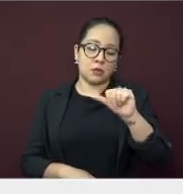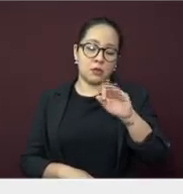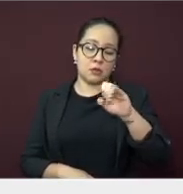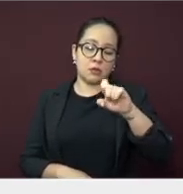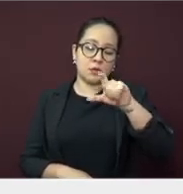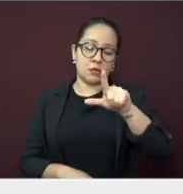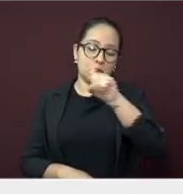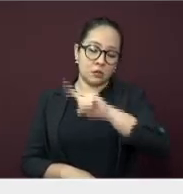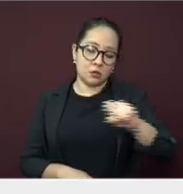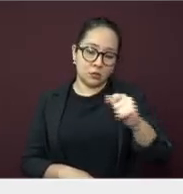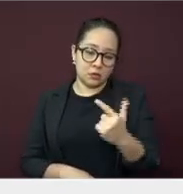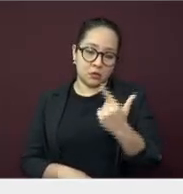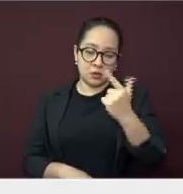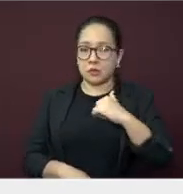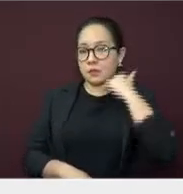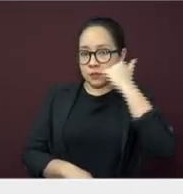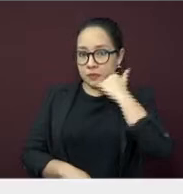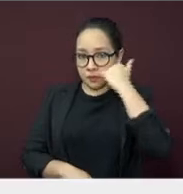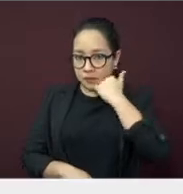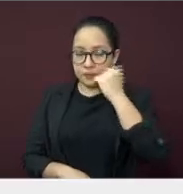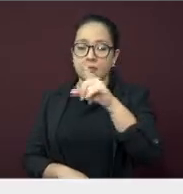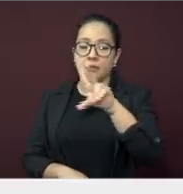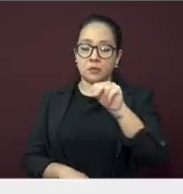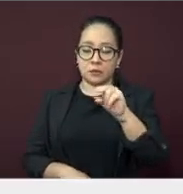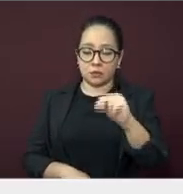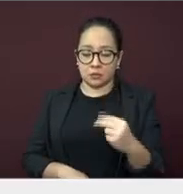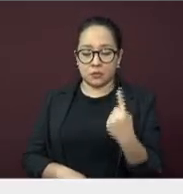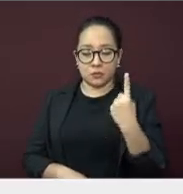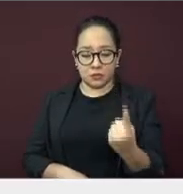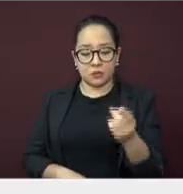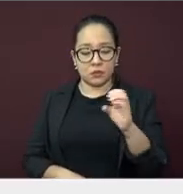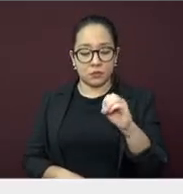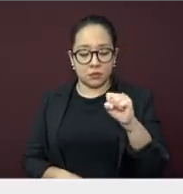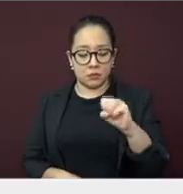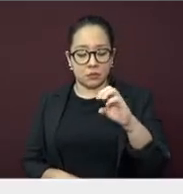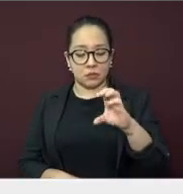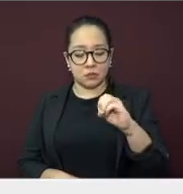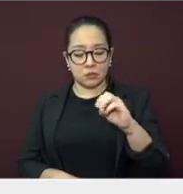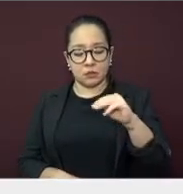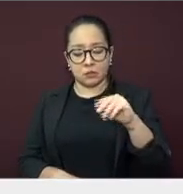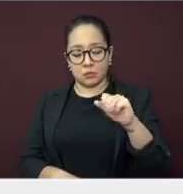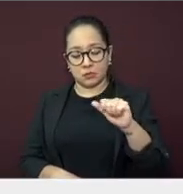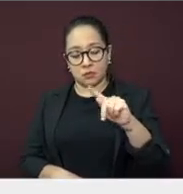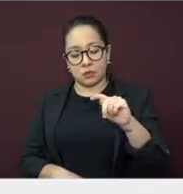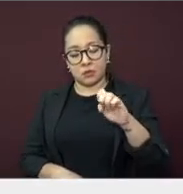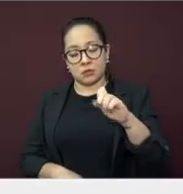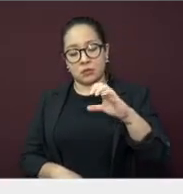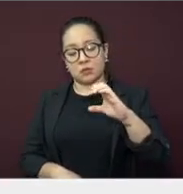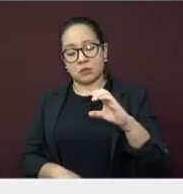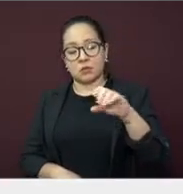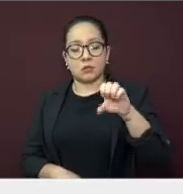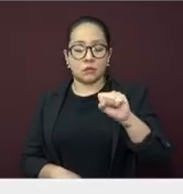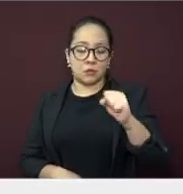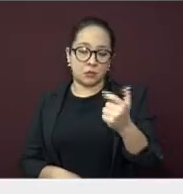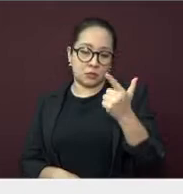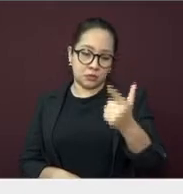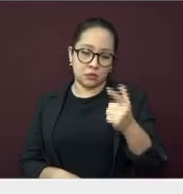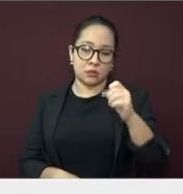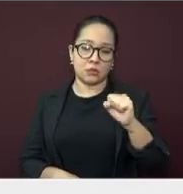con 81 coscomatepec 77 soledad de doblado 73